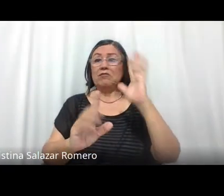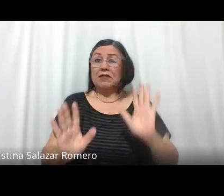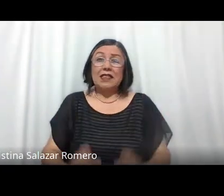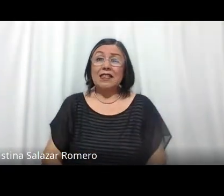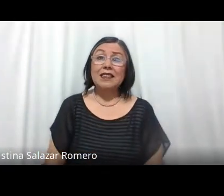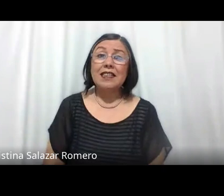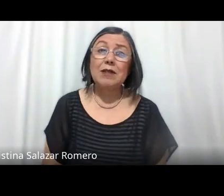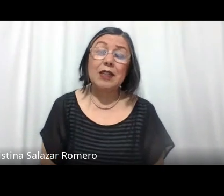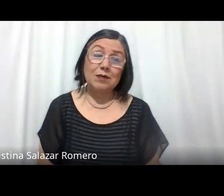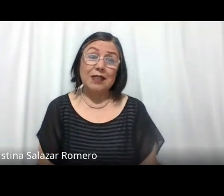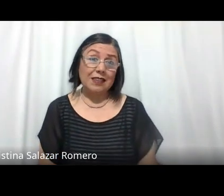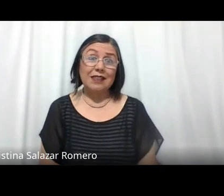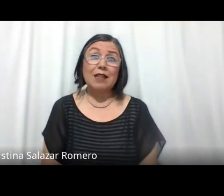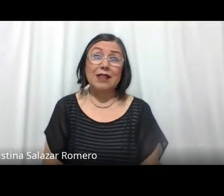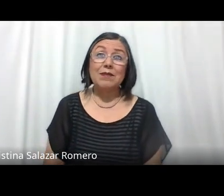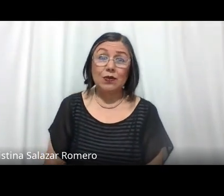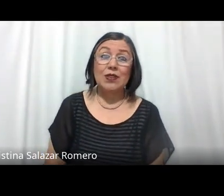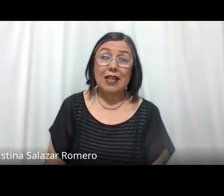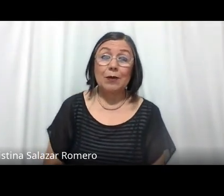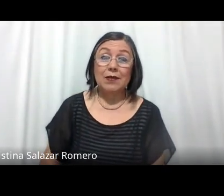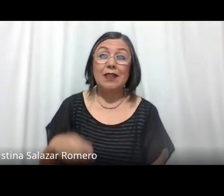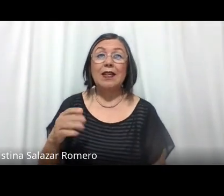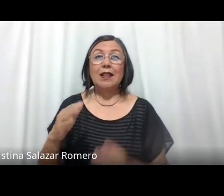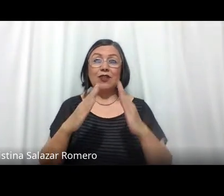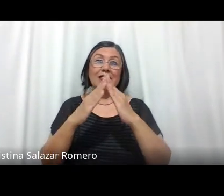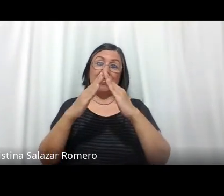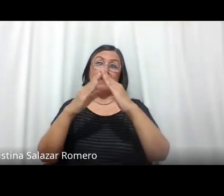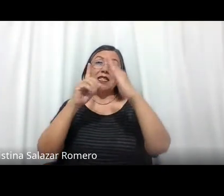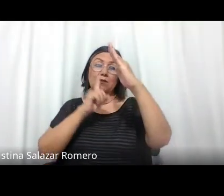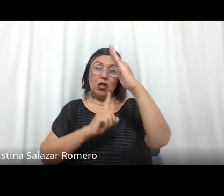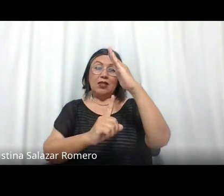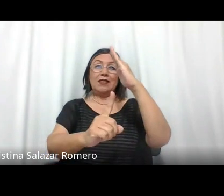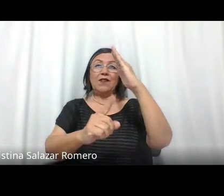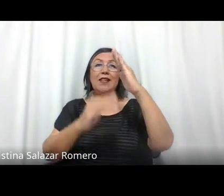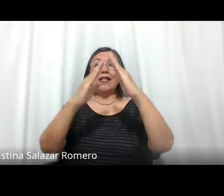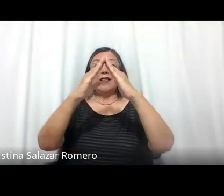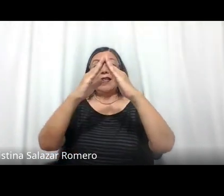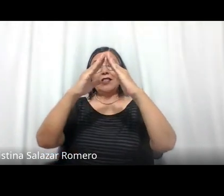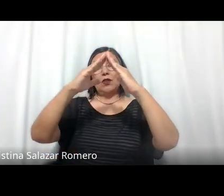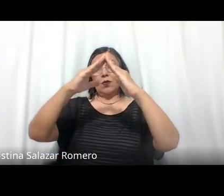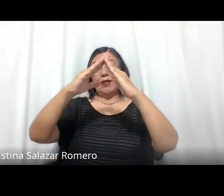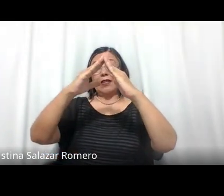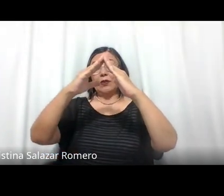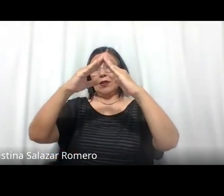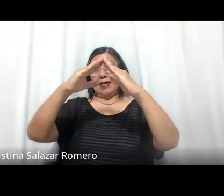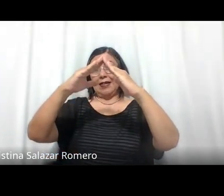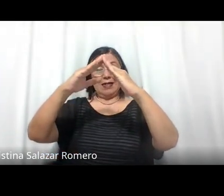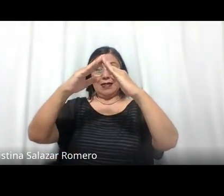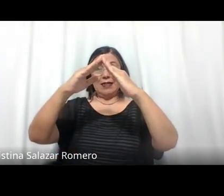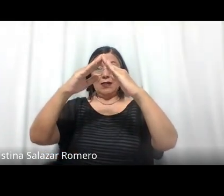¿sí? Y ese sería mi enunciado. ¿Sí? Entonces, aquí mismo, si se fijan, estoy